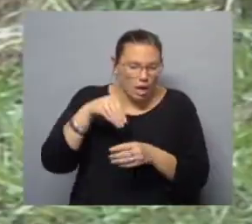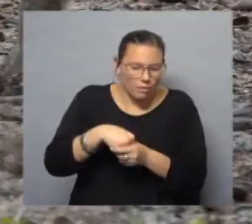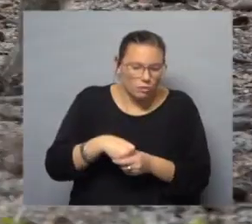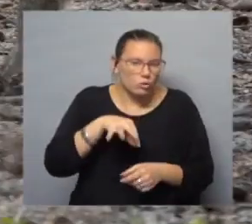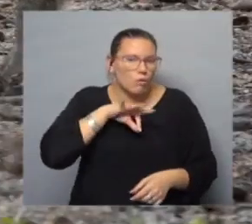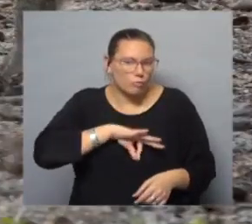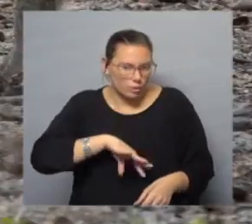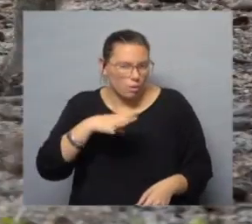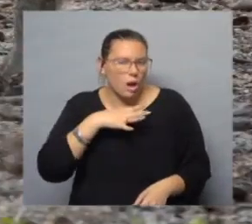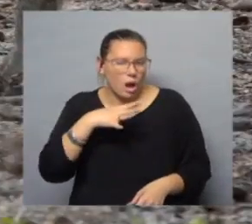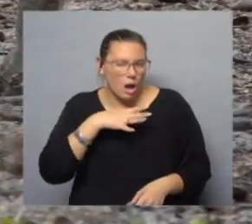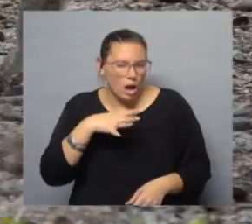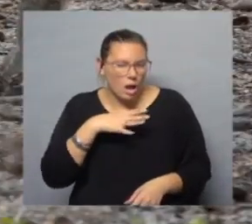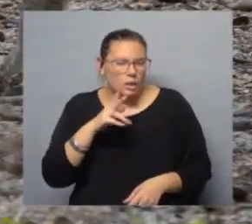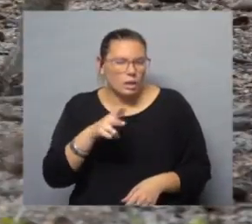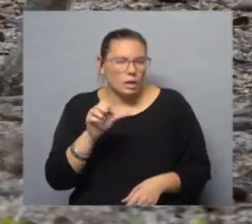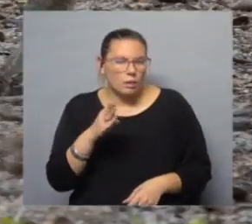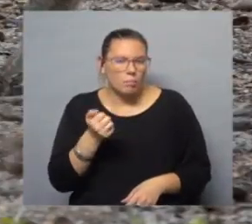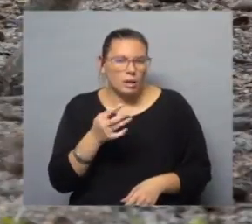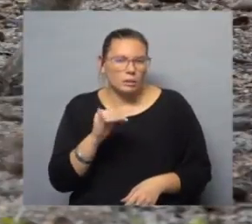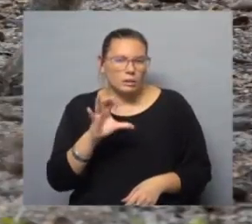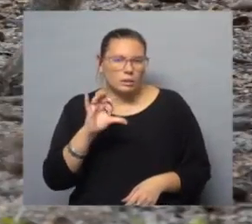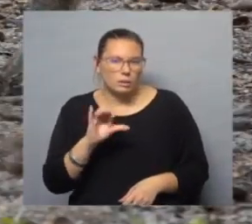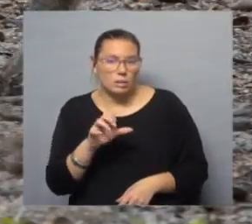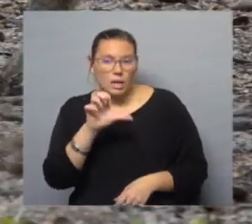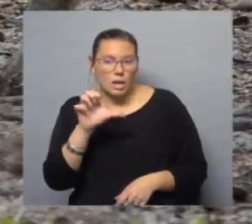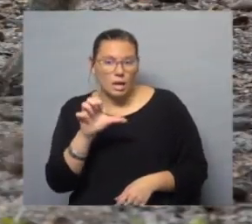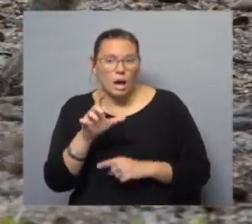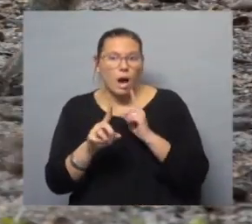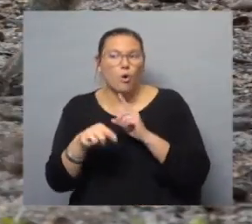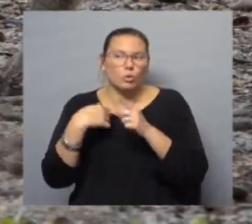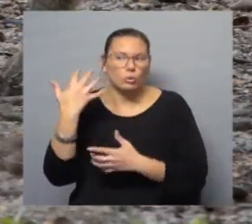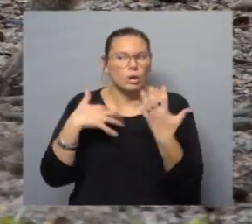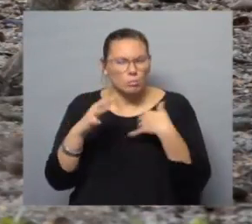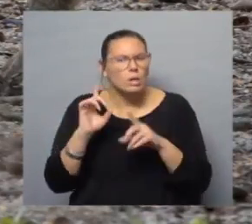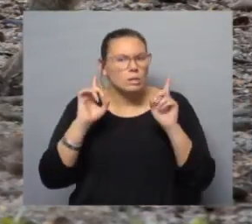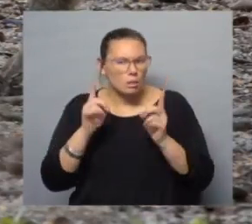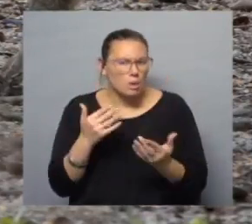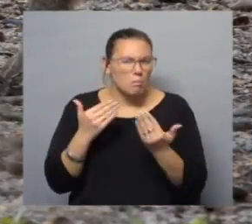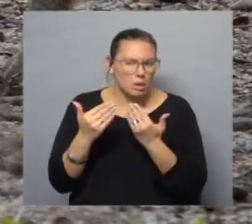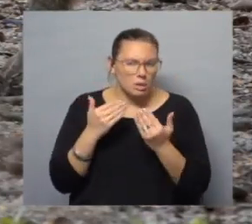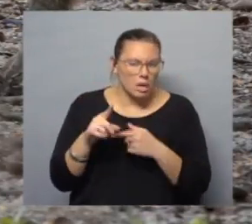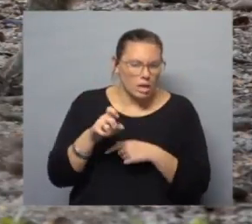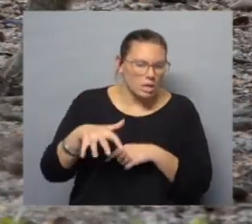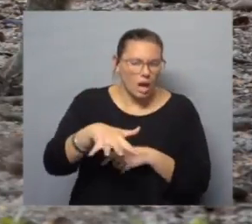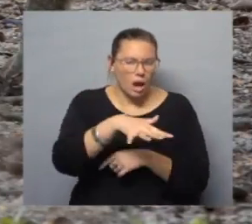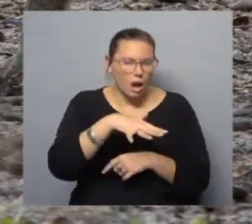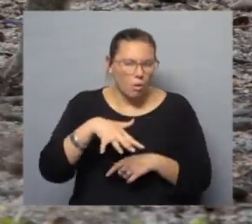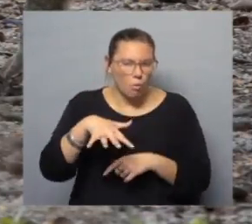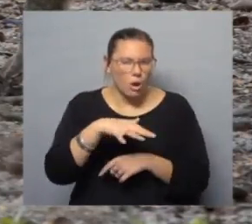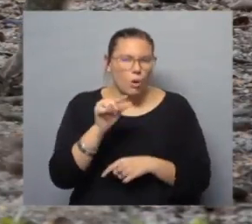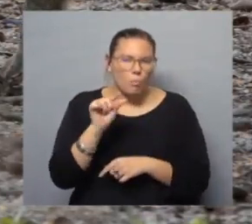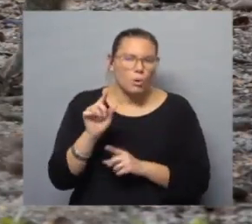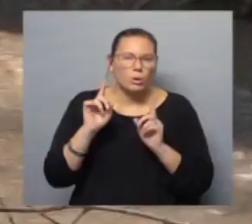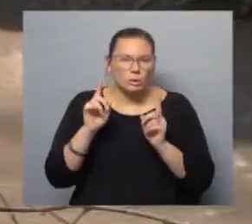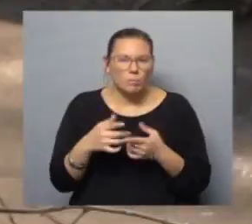virus de la hepatitis E. Algunas especies de cérvidos silvestres también lo encontramos en aguas residuales, y aquí vamos a un poco